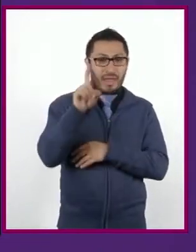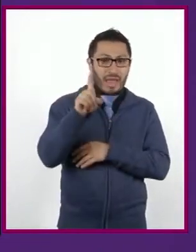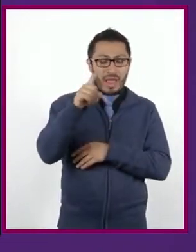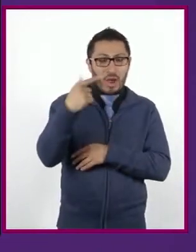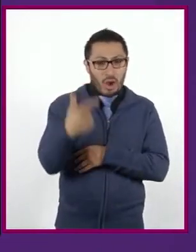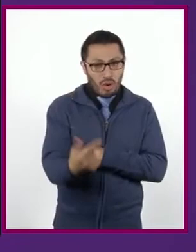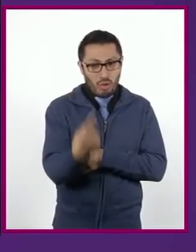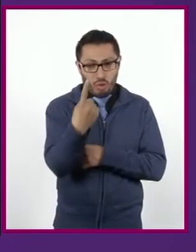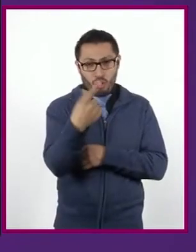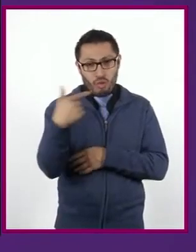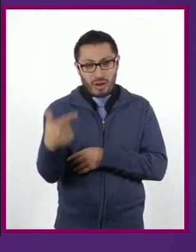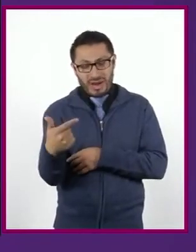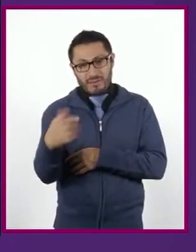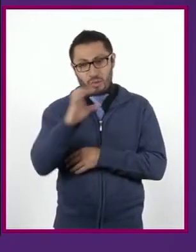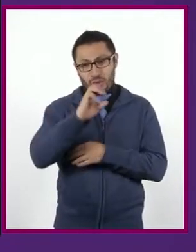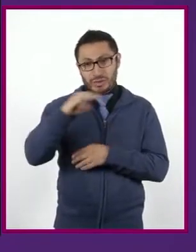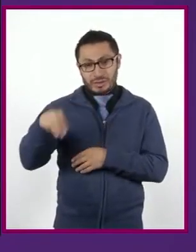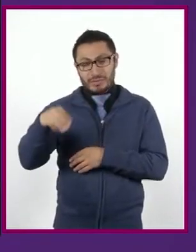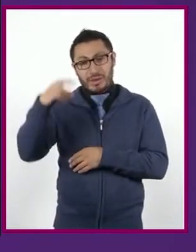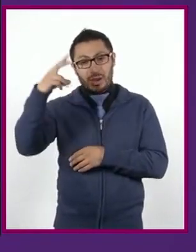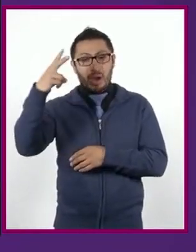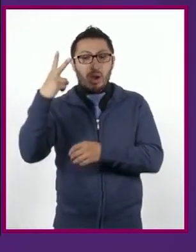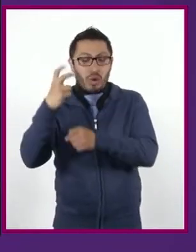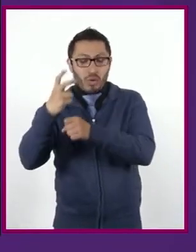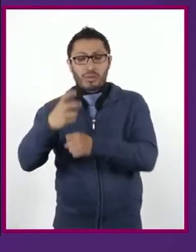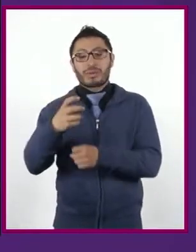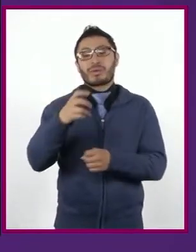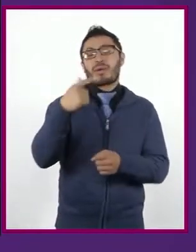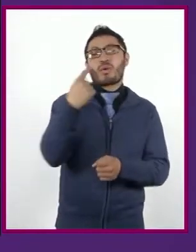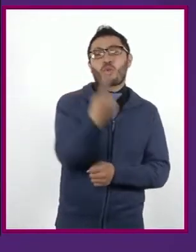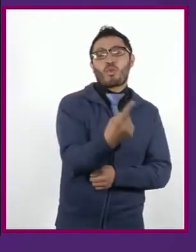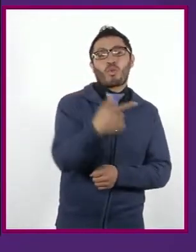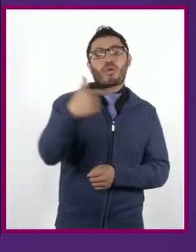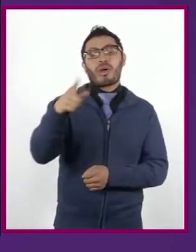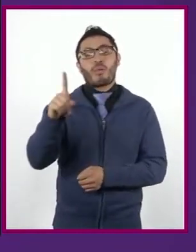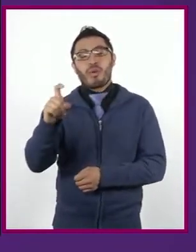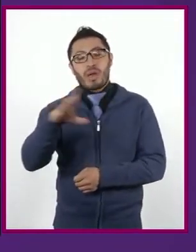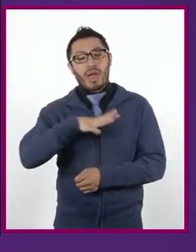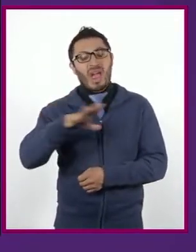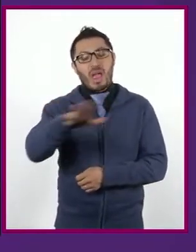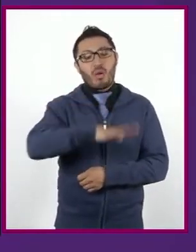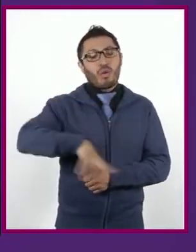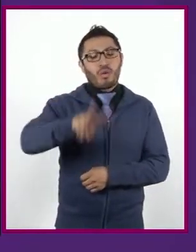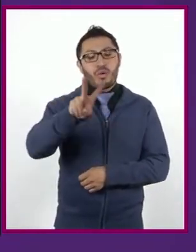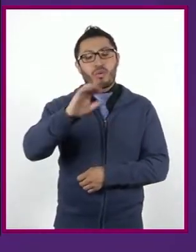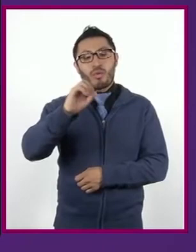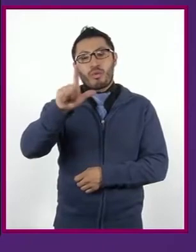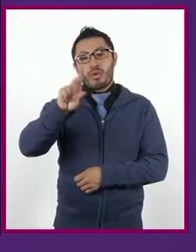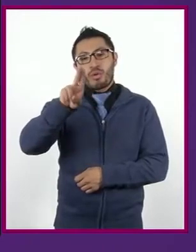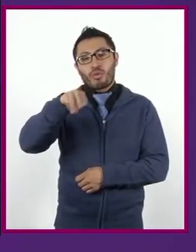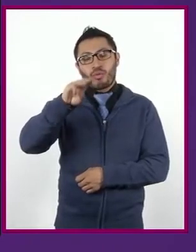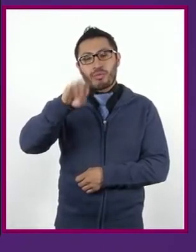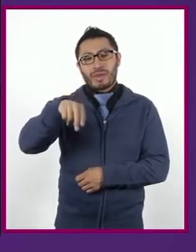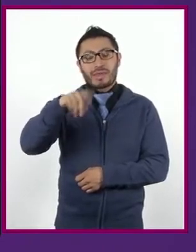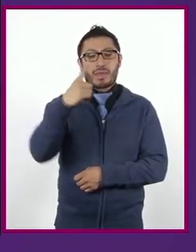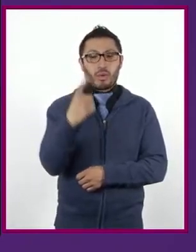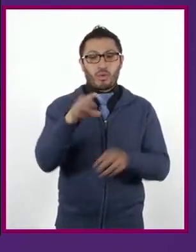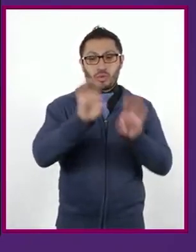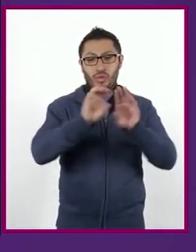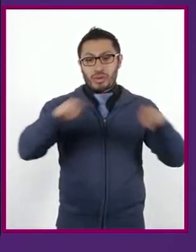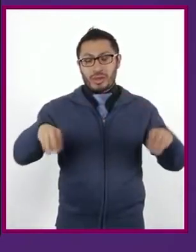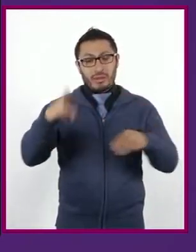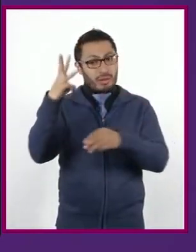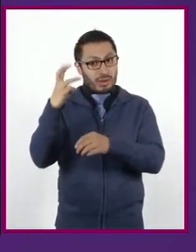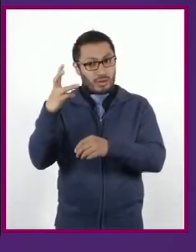gramo por centímetro cúbico, es decir, un gramo de agua ocupa un volumen de un centímetro cúbico.